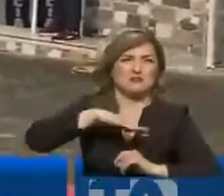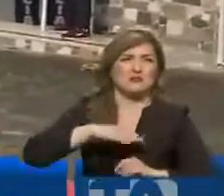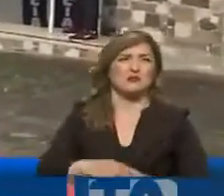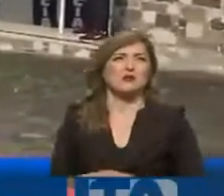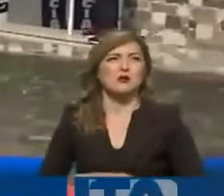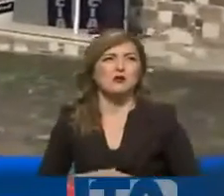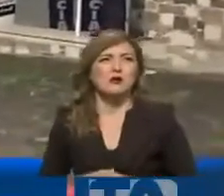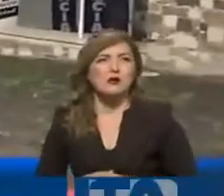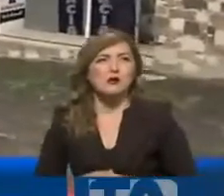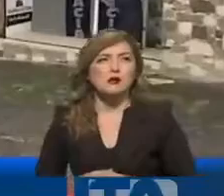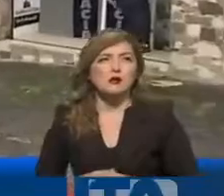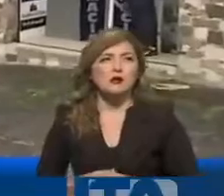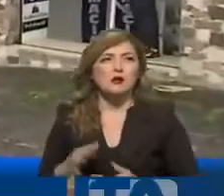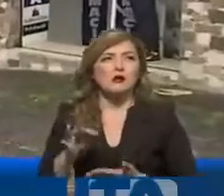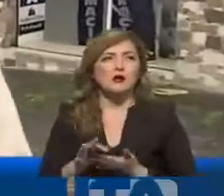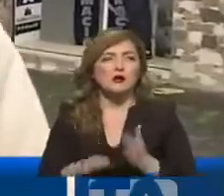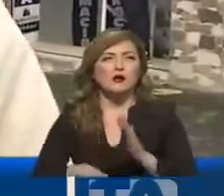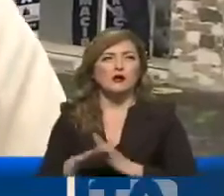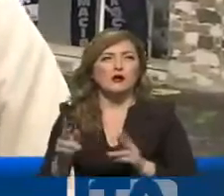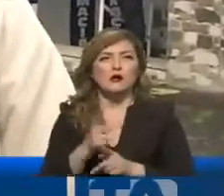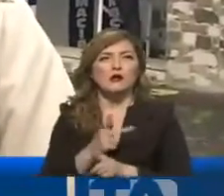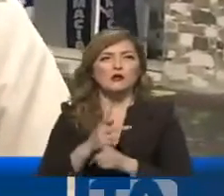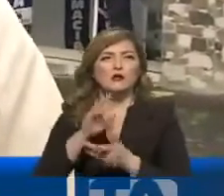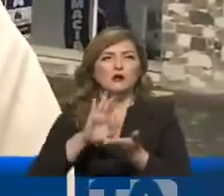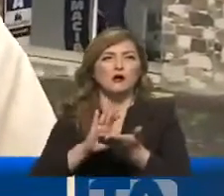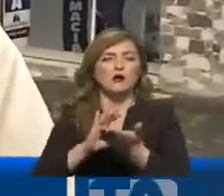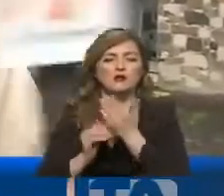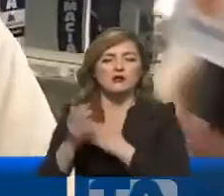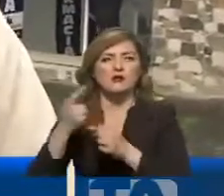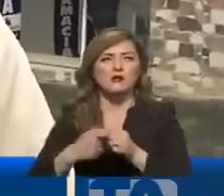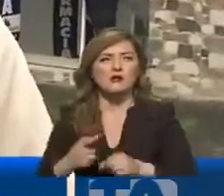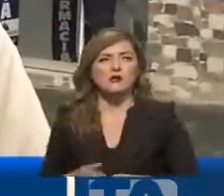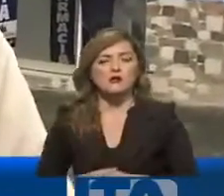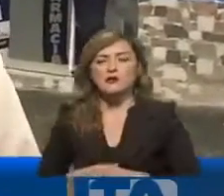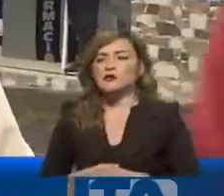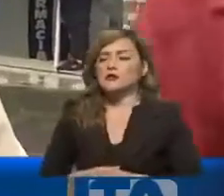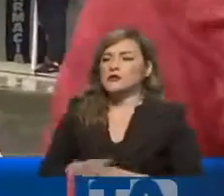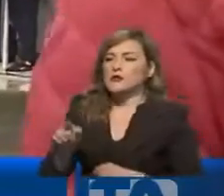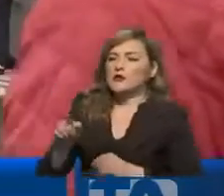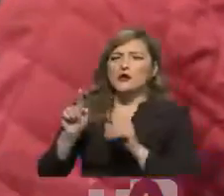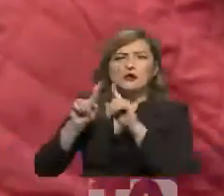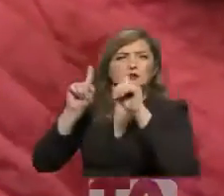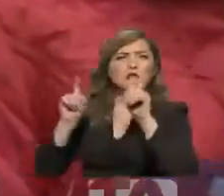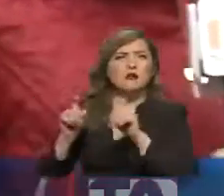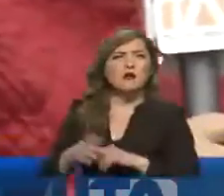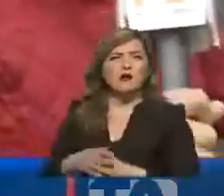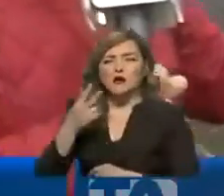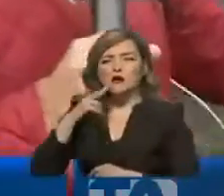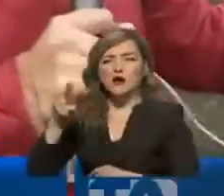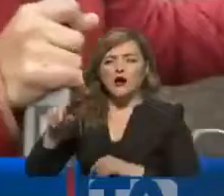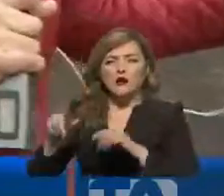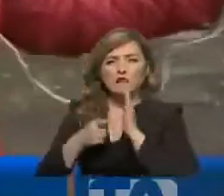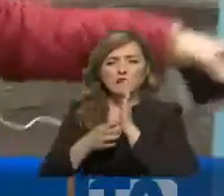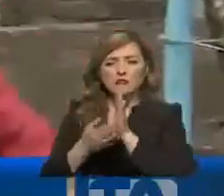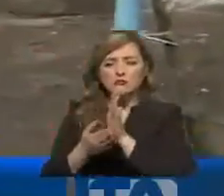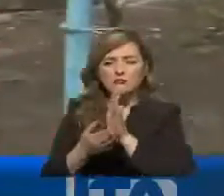tanto afectan a zonas, principalmente al centro histórico de la ciudad. Ahora, cuéntenos un poco, vemos en este momento, por ejemplo,